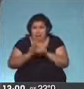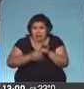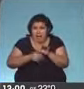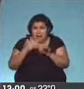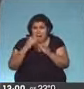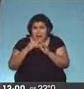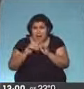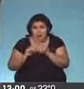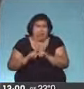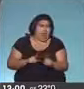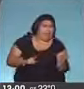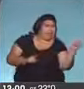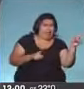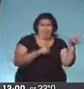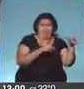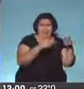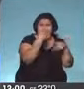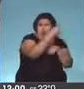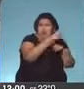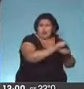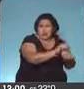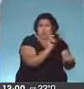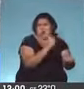casa. Entonces, eso es lo que se quiere también terminar,